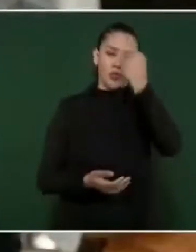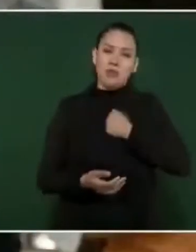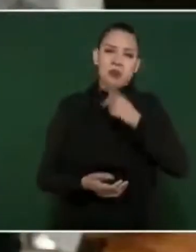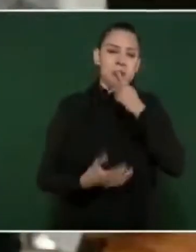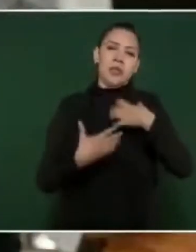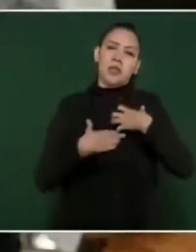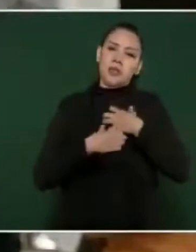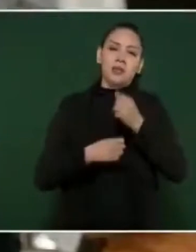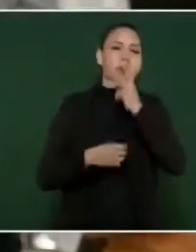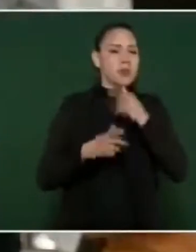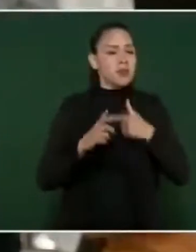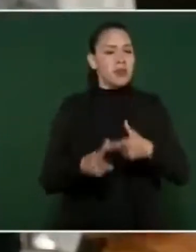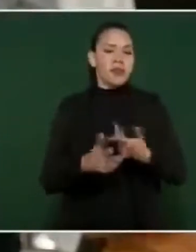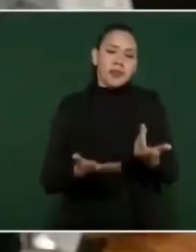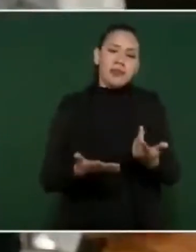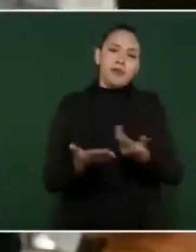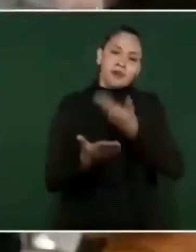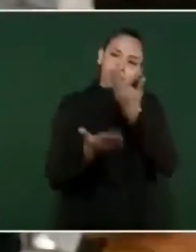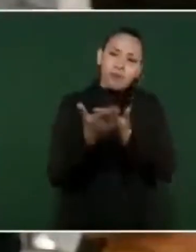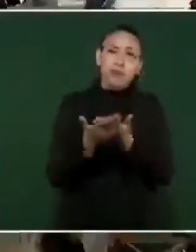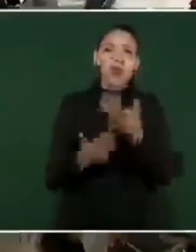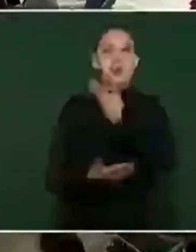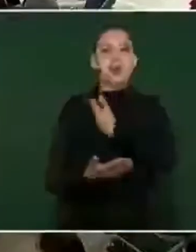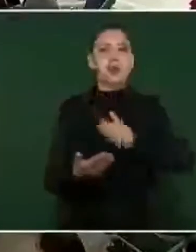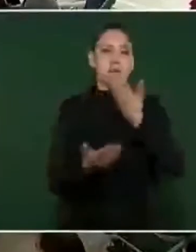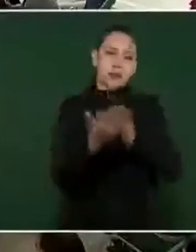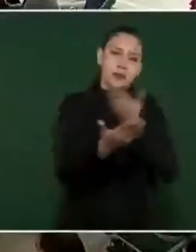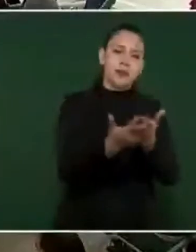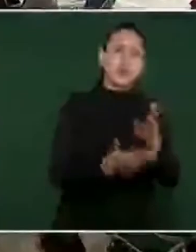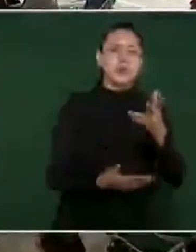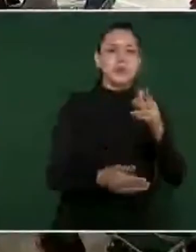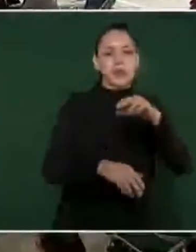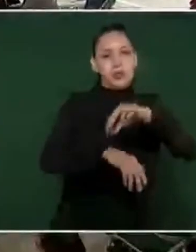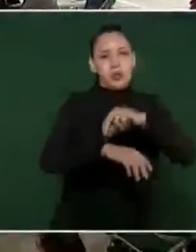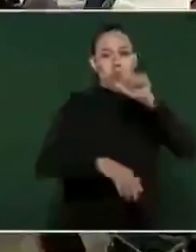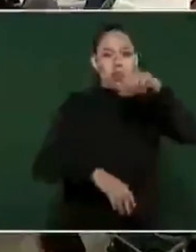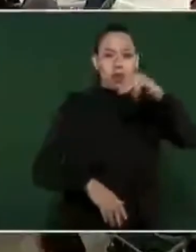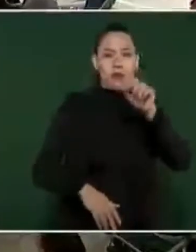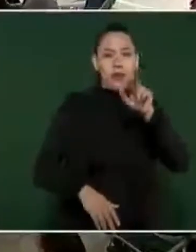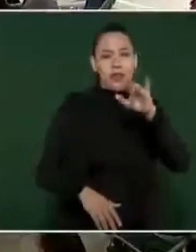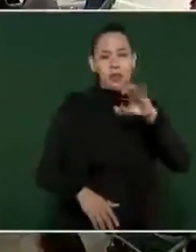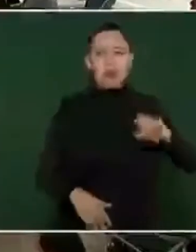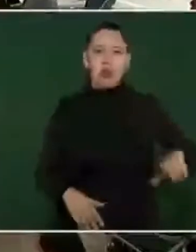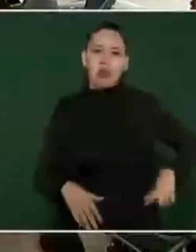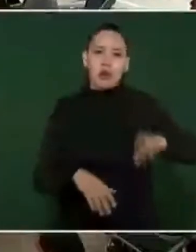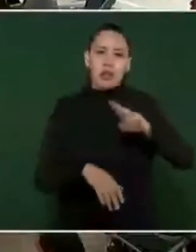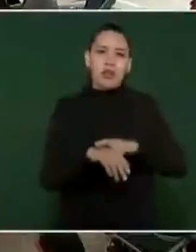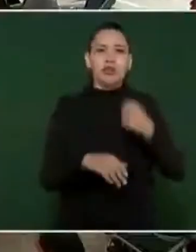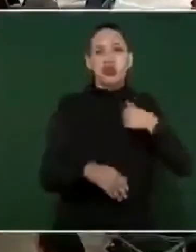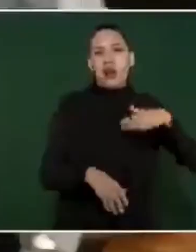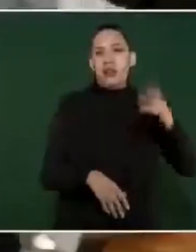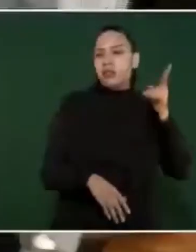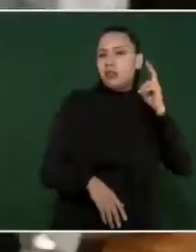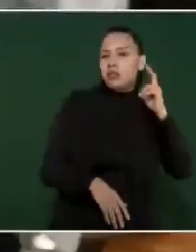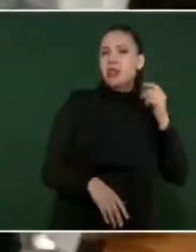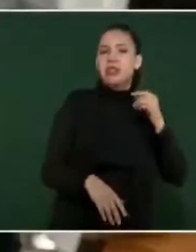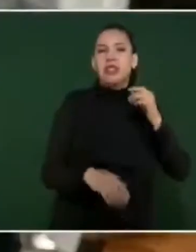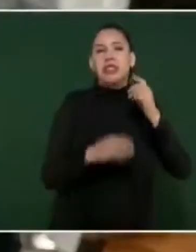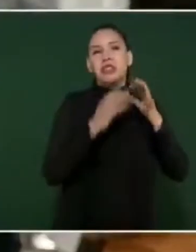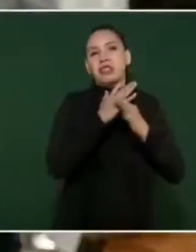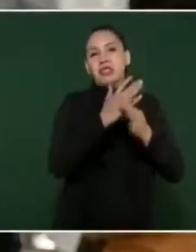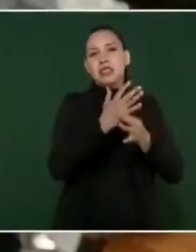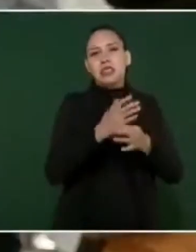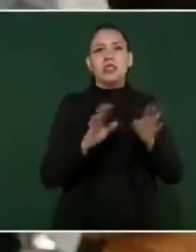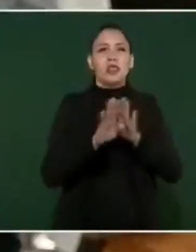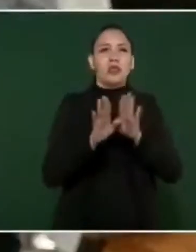acabo de escuchar hace un momento, refirieron el tema, seguramente, pues no eran 8, eran 6, murió uno desgraciadamente en prisión. Dicen